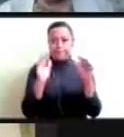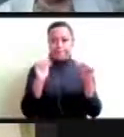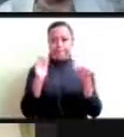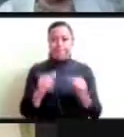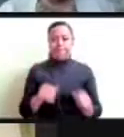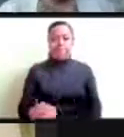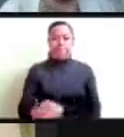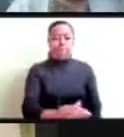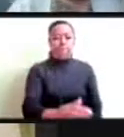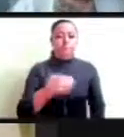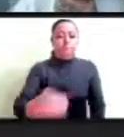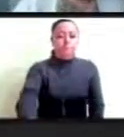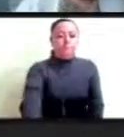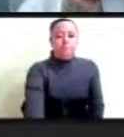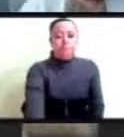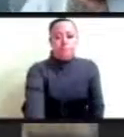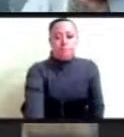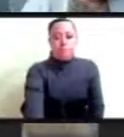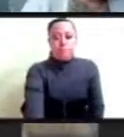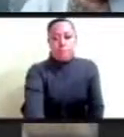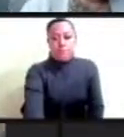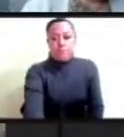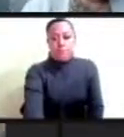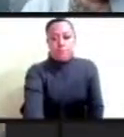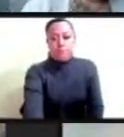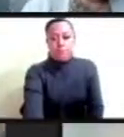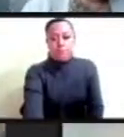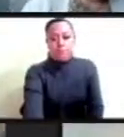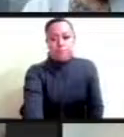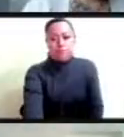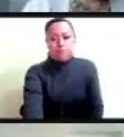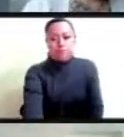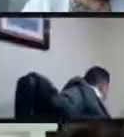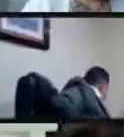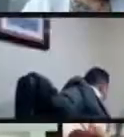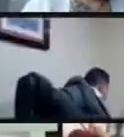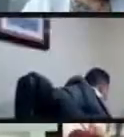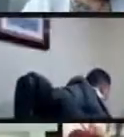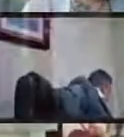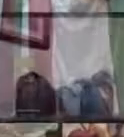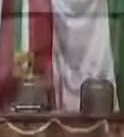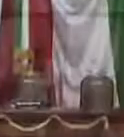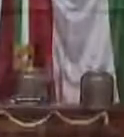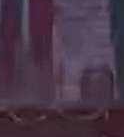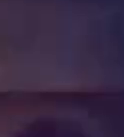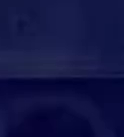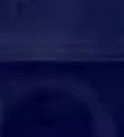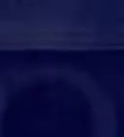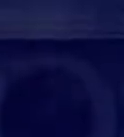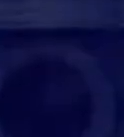vemos. Cuídense. Hasta luego. Gracias. Bonito fin. Bye. Hasta Igual. Luego. Buena tarde.